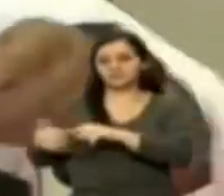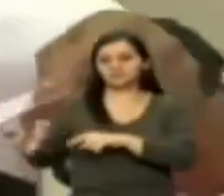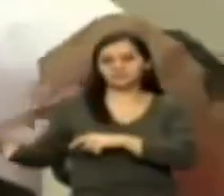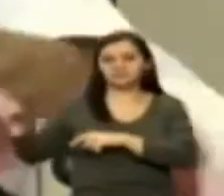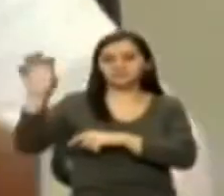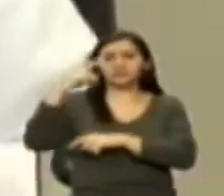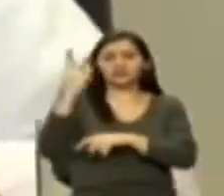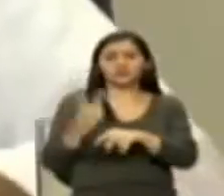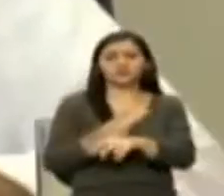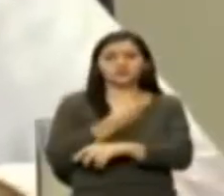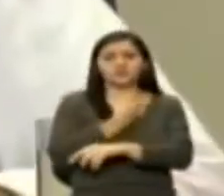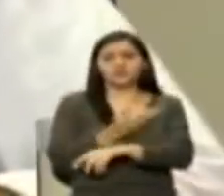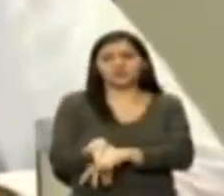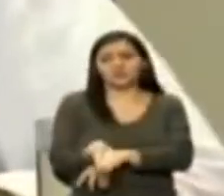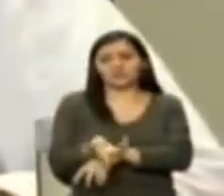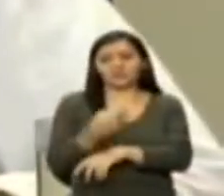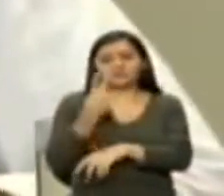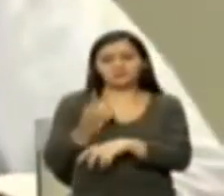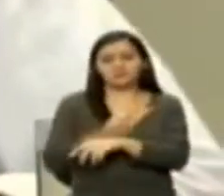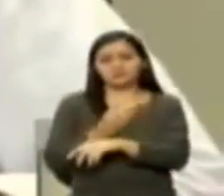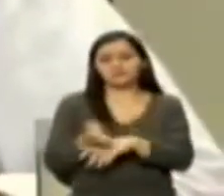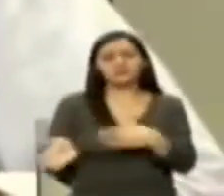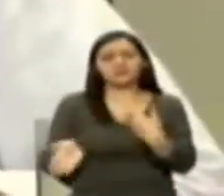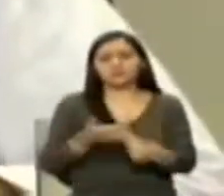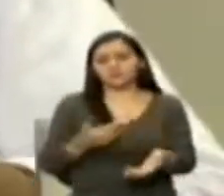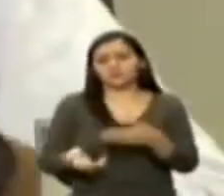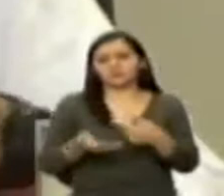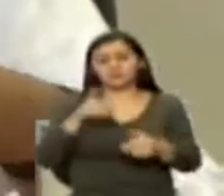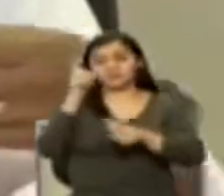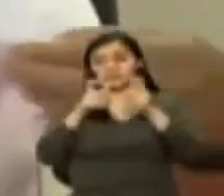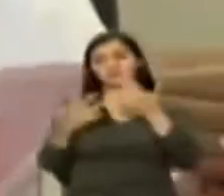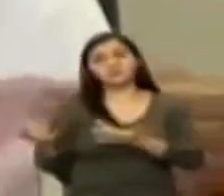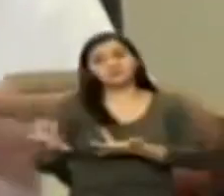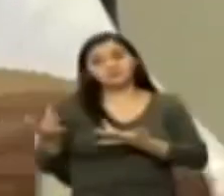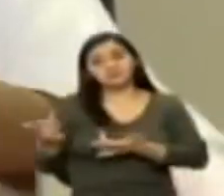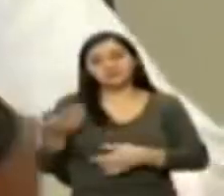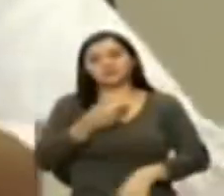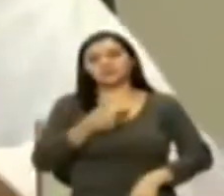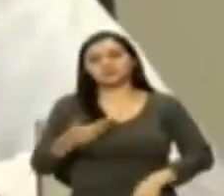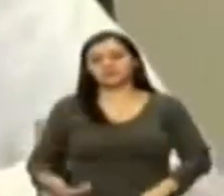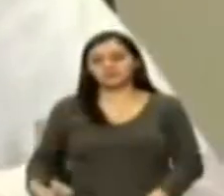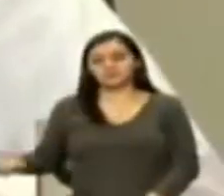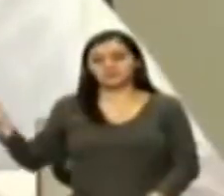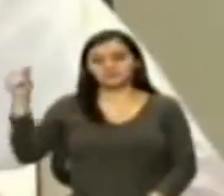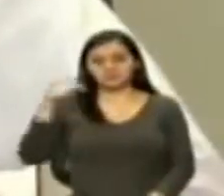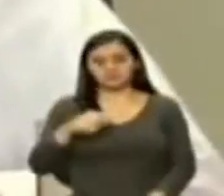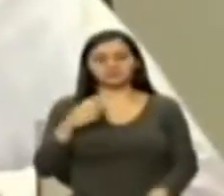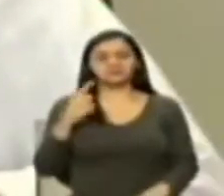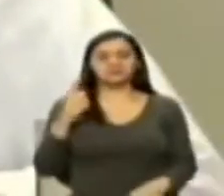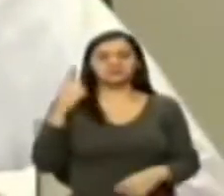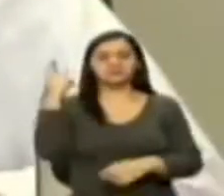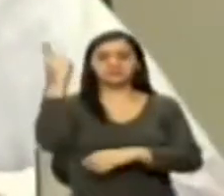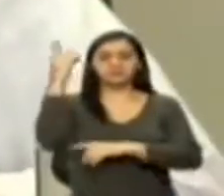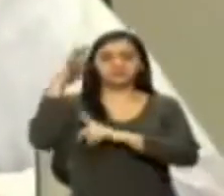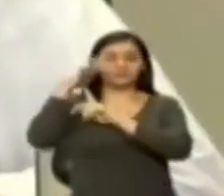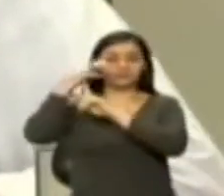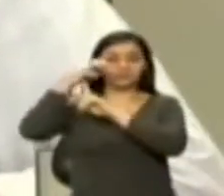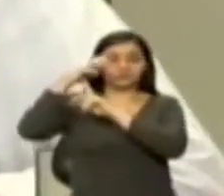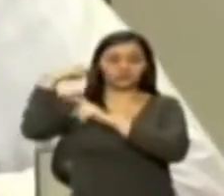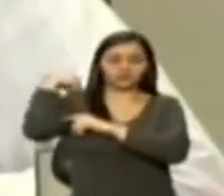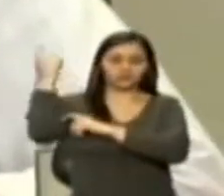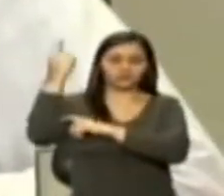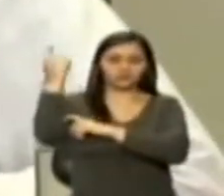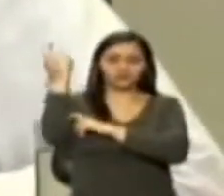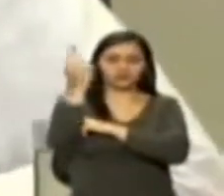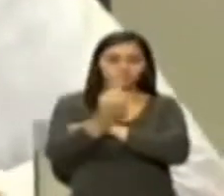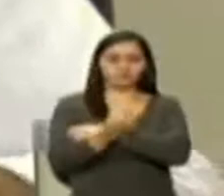casi 2 horas de atraso por los motivos que le comenté, mal clima. Al regreso sí pudimos venir en helicóptero, dicho sea de paso, detectamos un